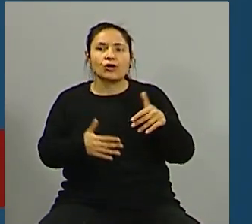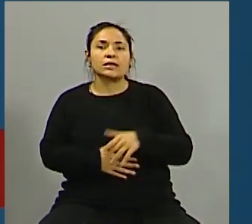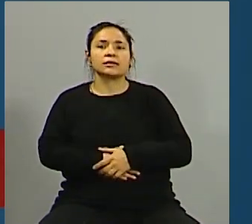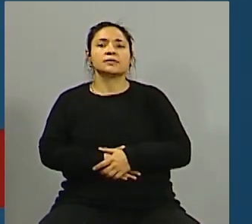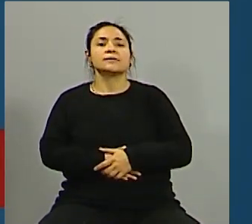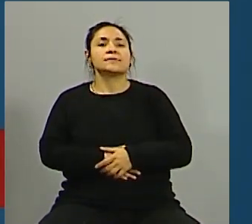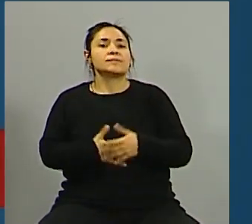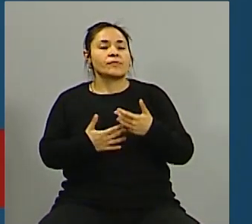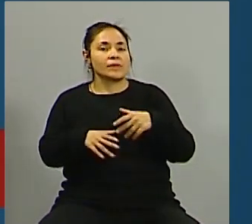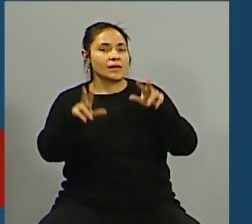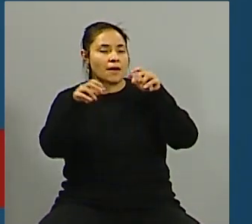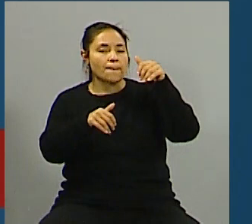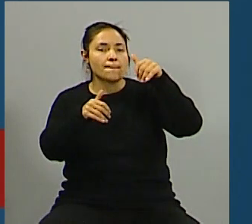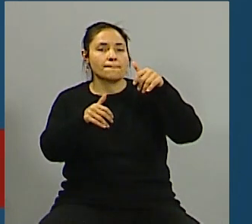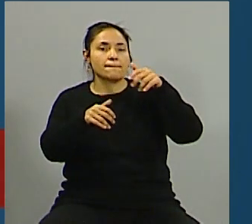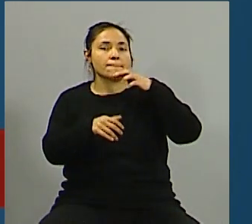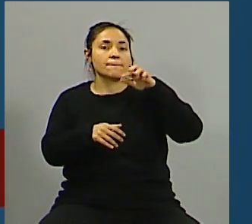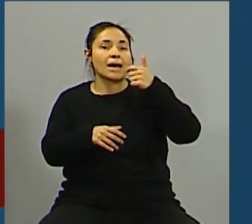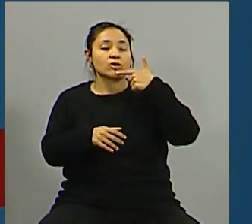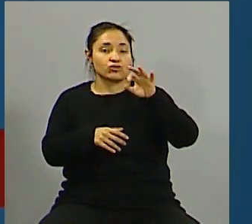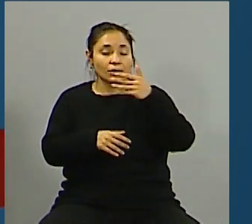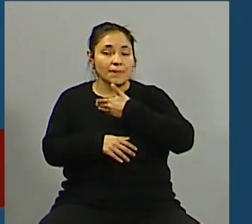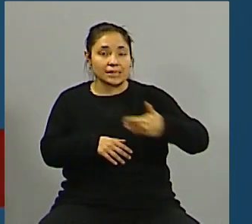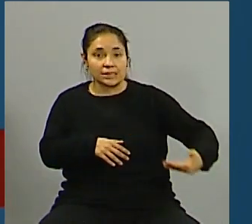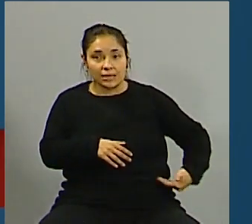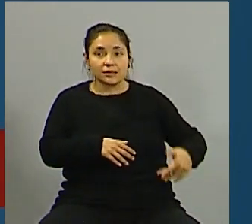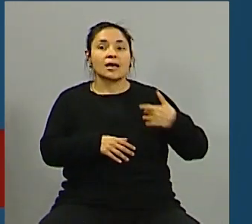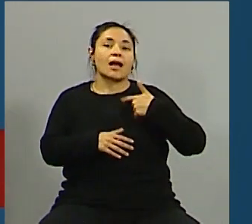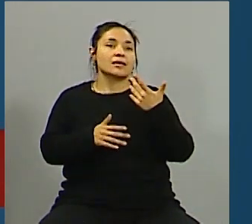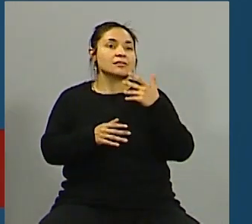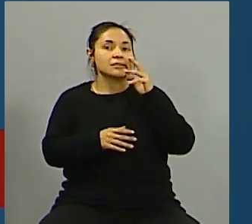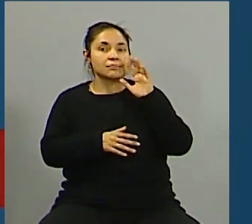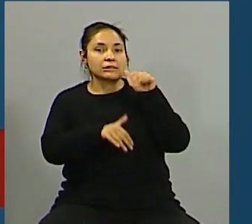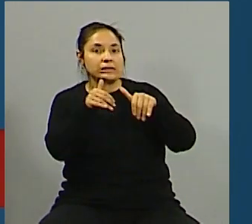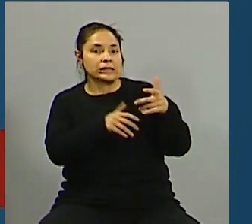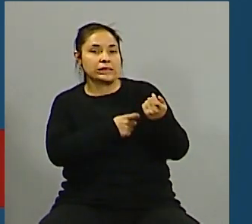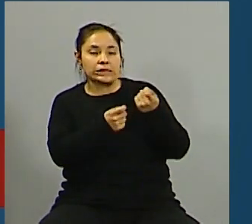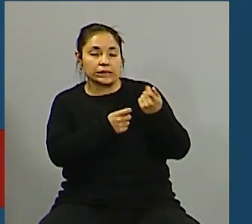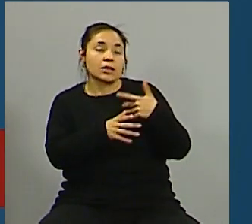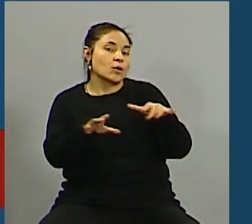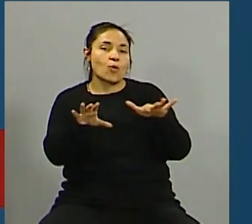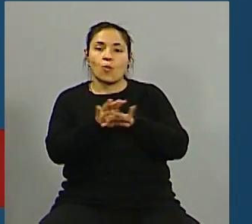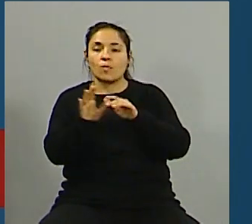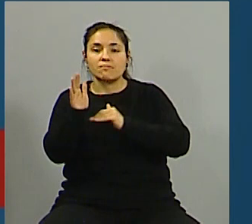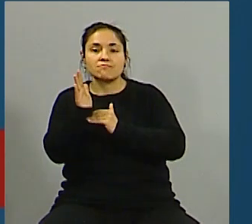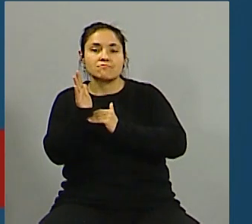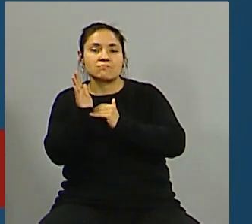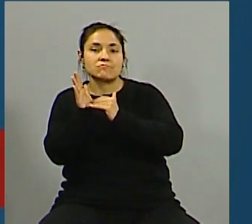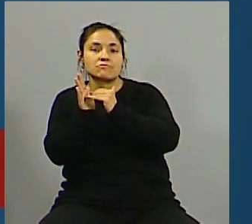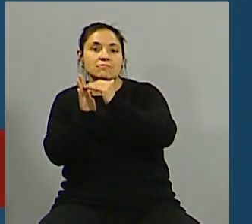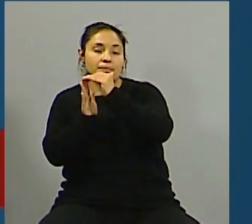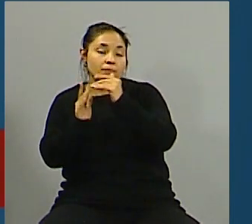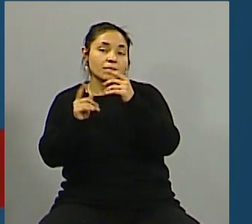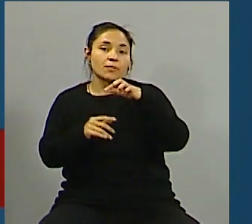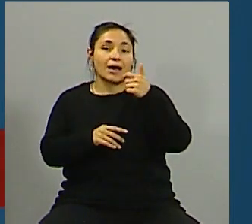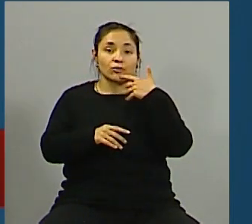pasos presidenciales ya ejercen ese efecto, que lo acabas de confirmar vos. Digo, también tenemos, porque estamos hablando de las pasos,